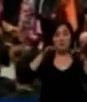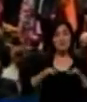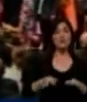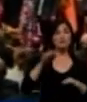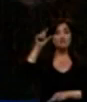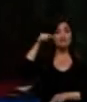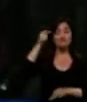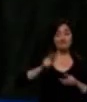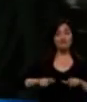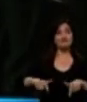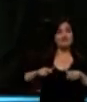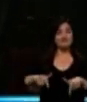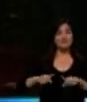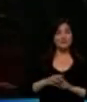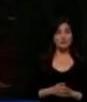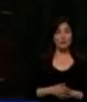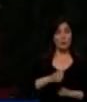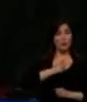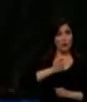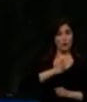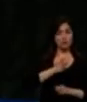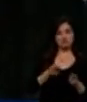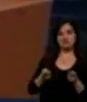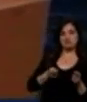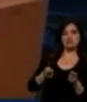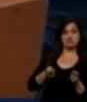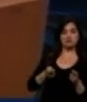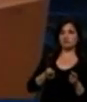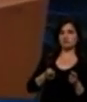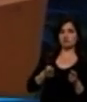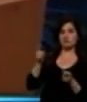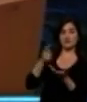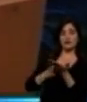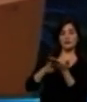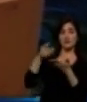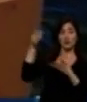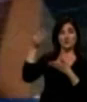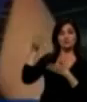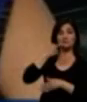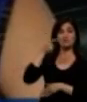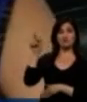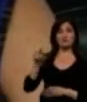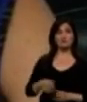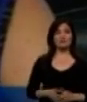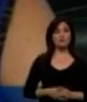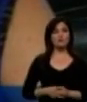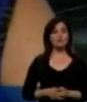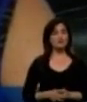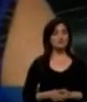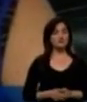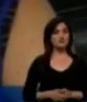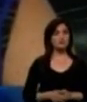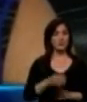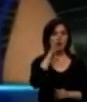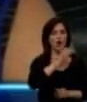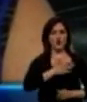que en el gobierno de Lenín Moreno no será él la figura principal, considera la analista política Gabriela Calderón. Pareciera que él no busca